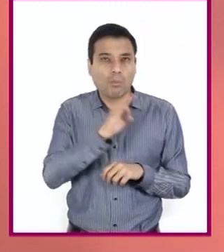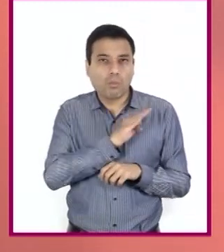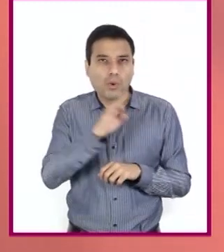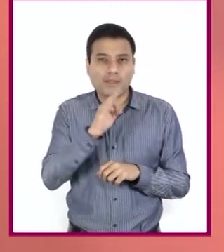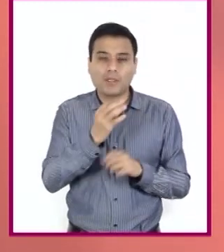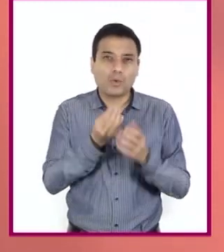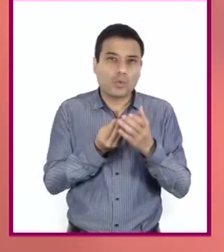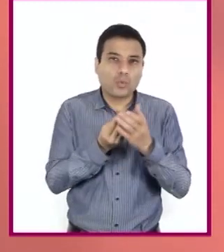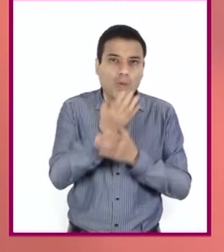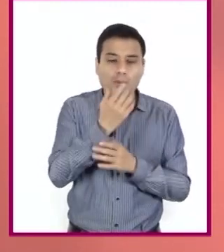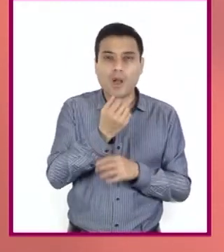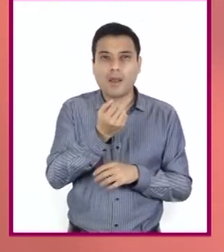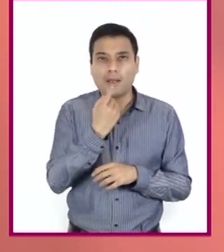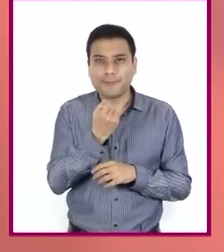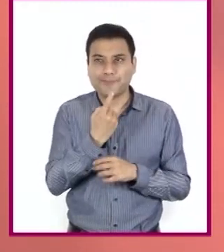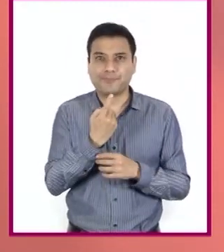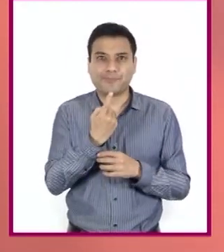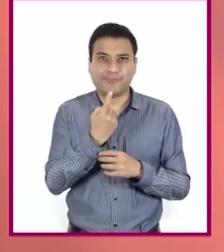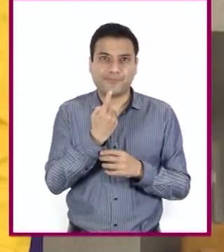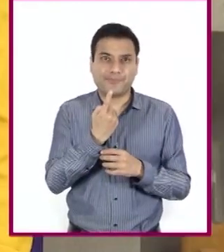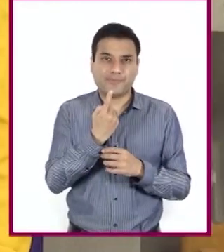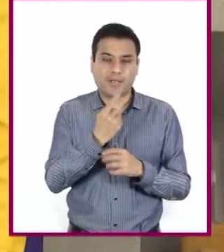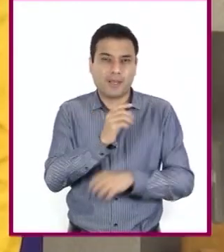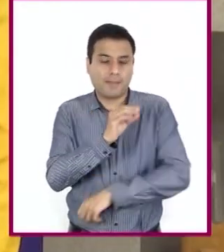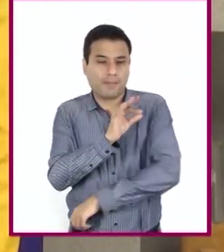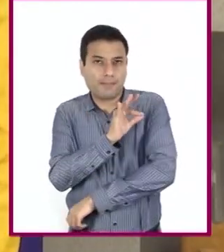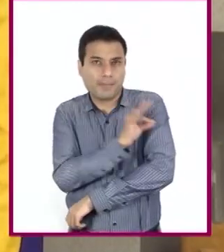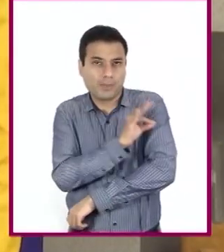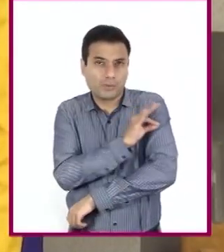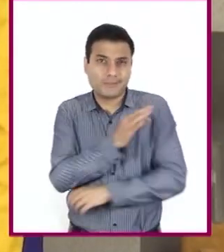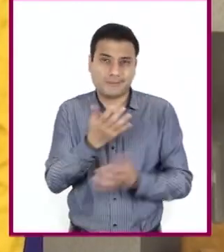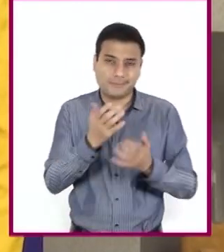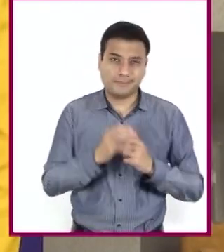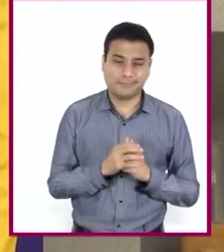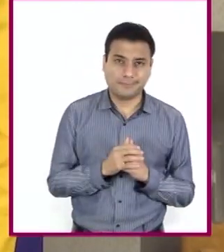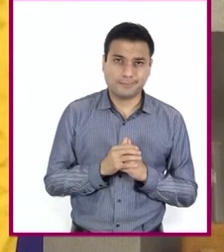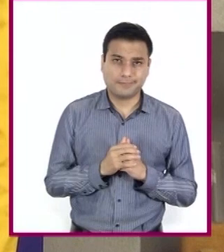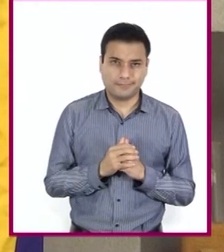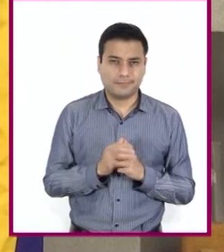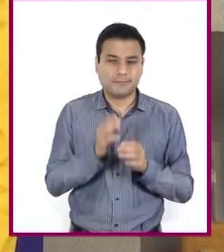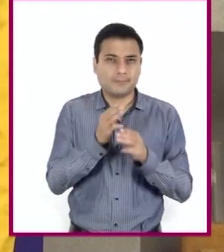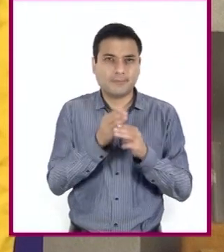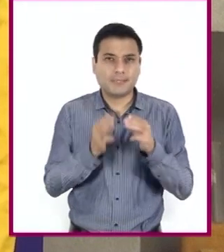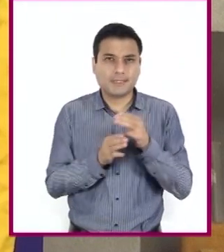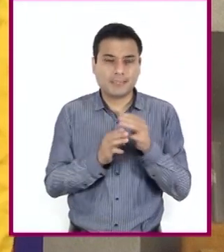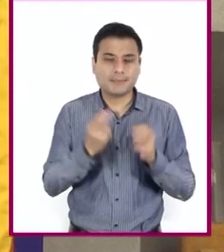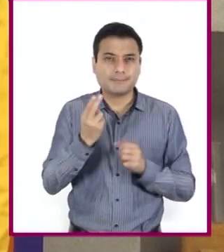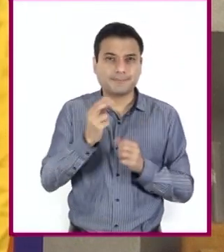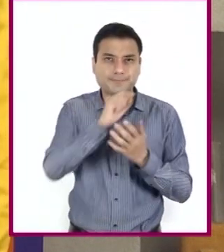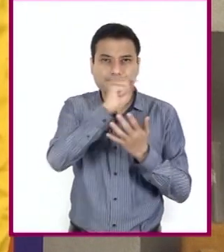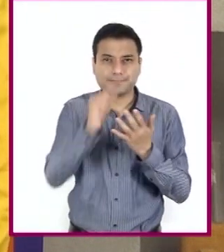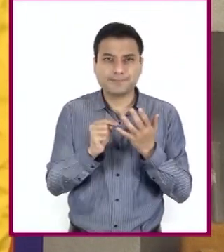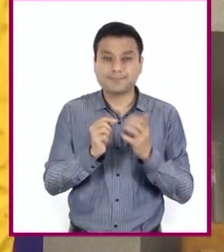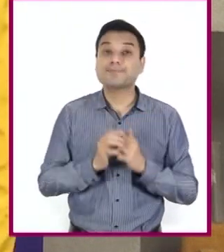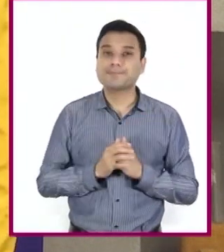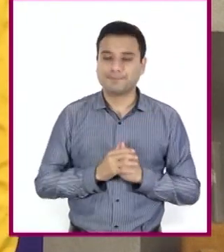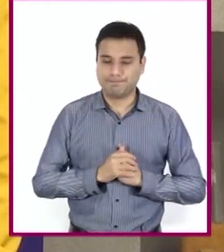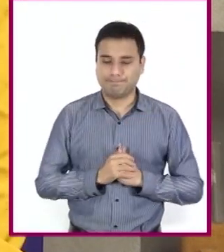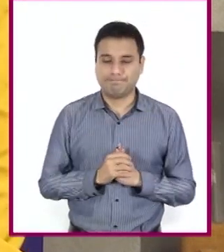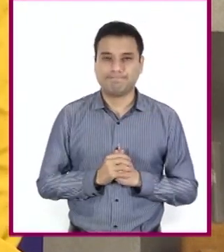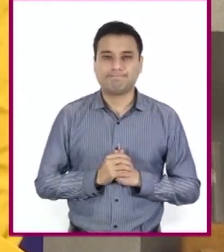medicamentos y vacunas en un tiempo mucho más corto. Los materiales que vamos a utilizar en esta sesión son los